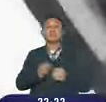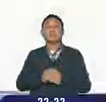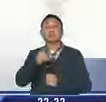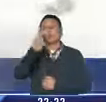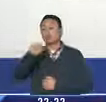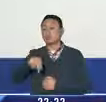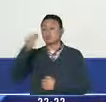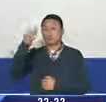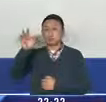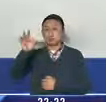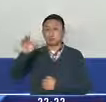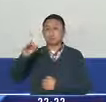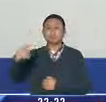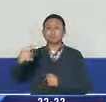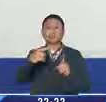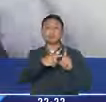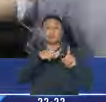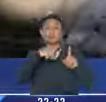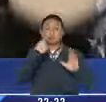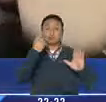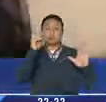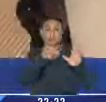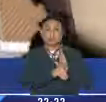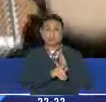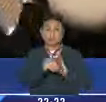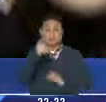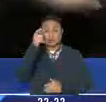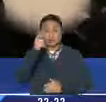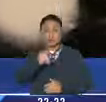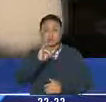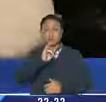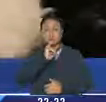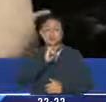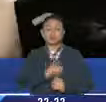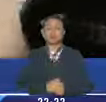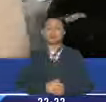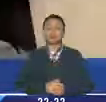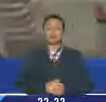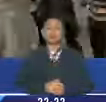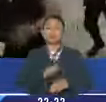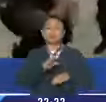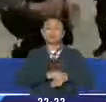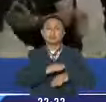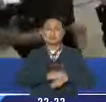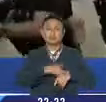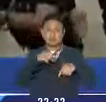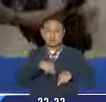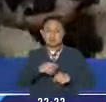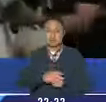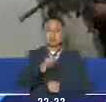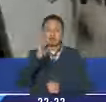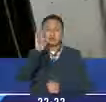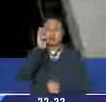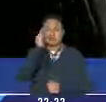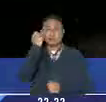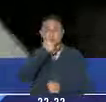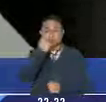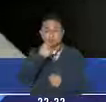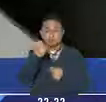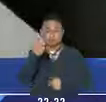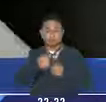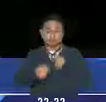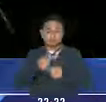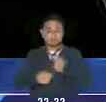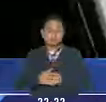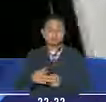2019, Ovidio Guzmán fue acusado por el Departamento de Justicia estadounidense de conspiración para distribuir drogas a ser importadas en